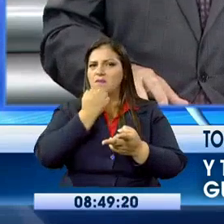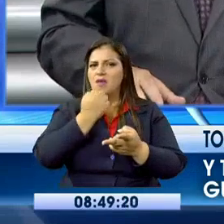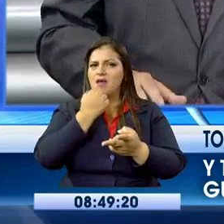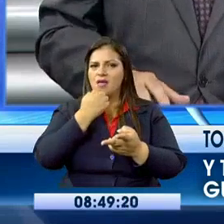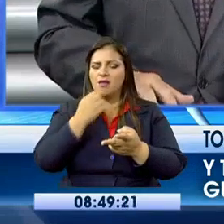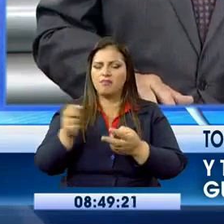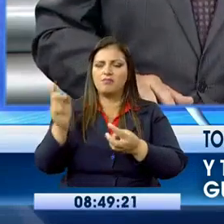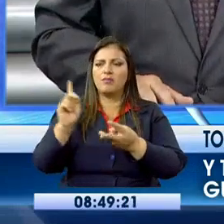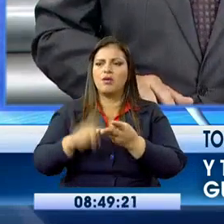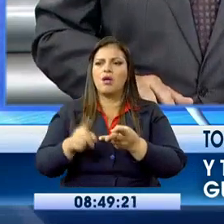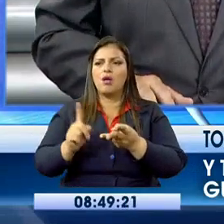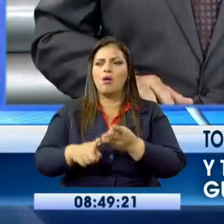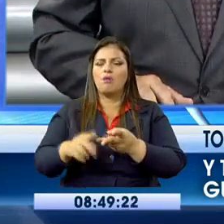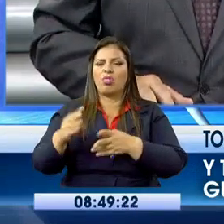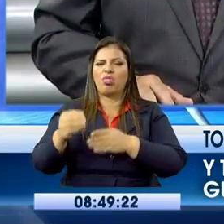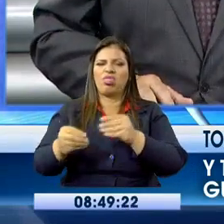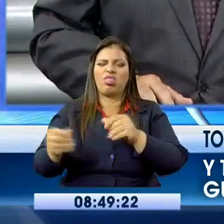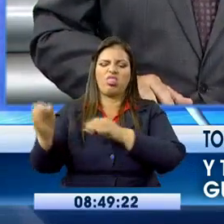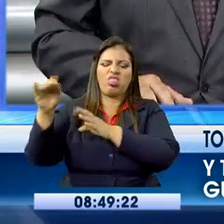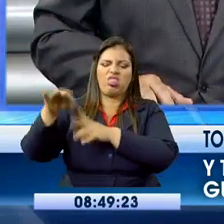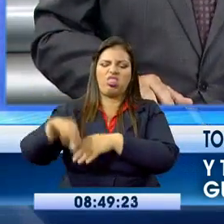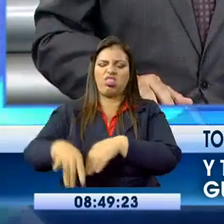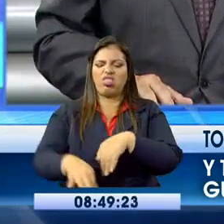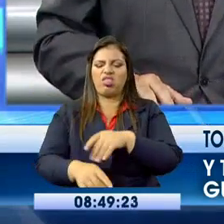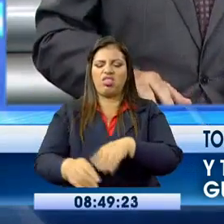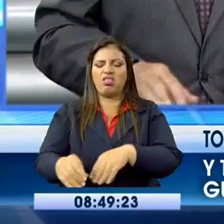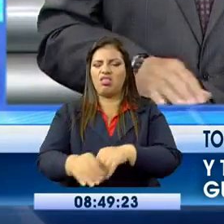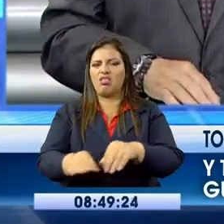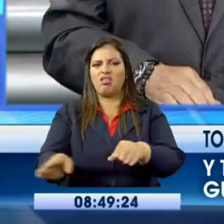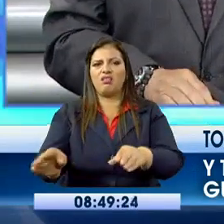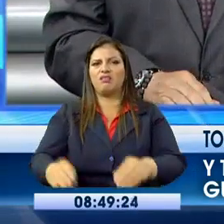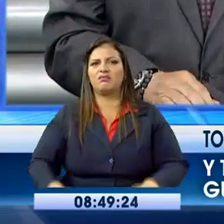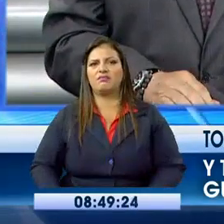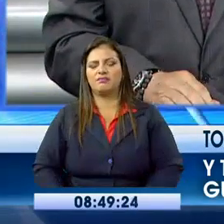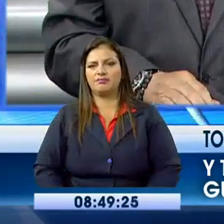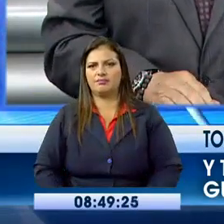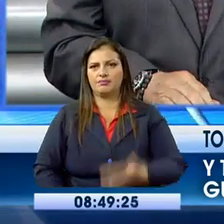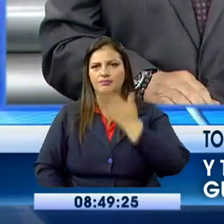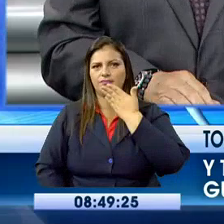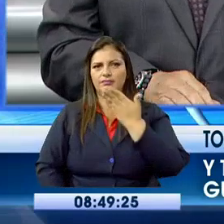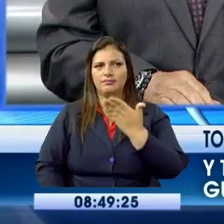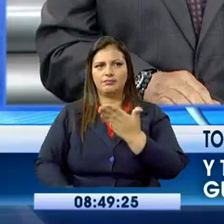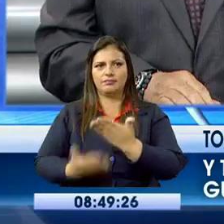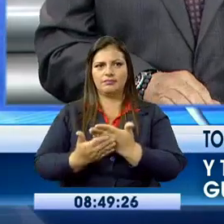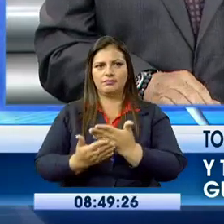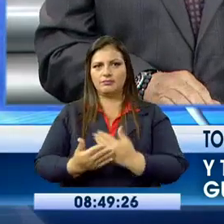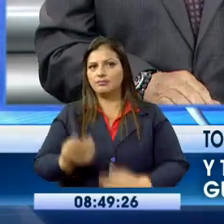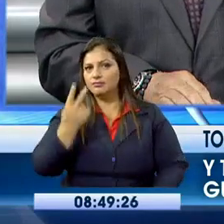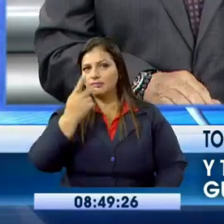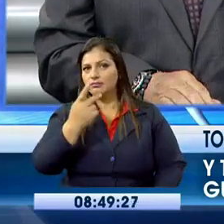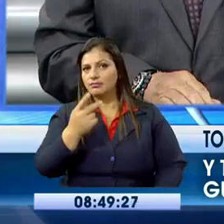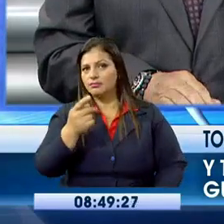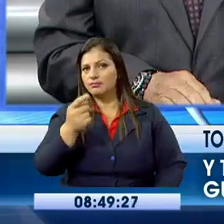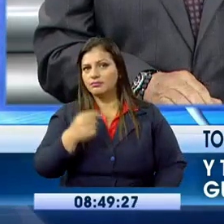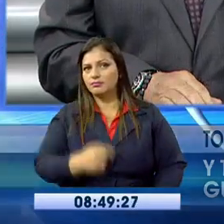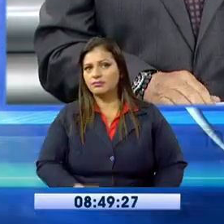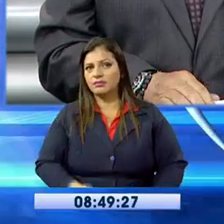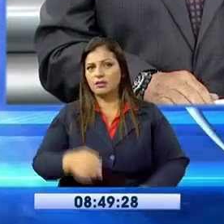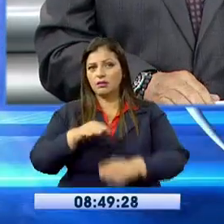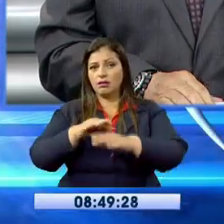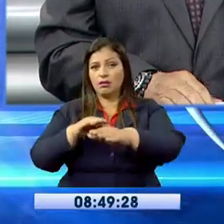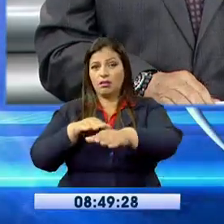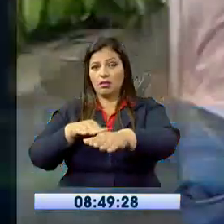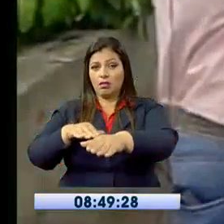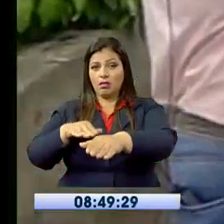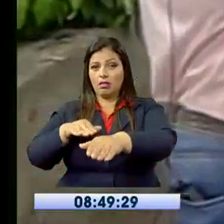de alguna manera. Enrique, gracias. Volveremos a conectarnos contigo para ver cómo va evolucionar. Mira el tráfico atrás. Atrás tuyo, Enrique, mira. El tráfico